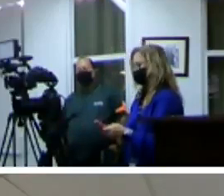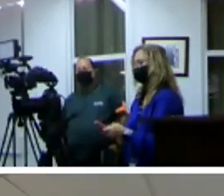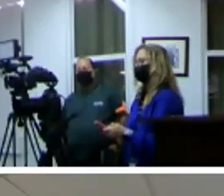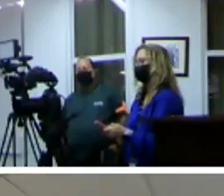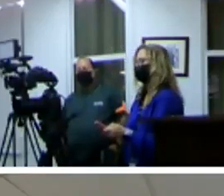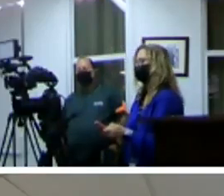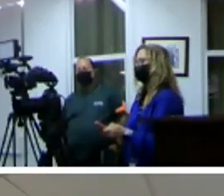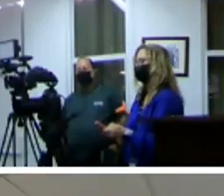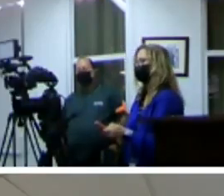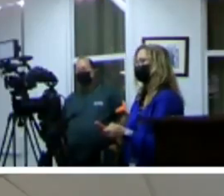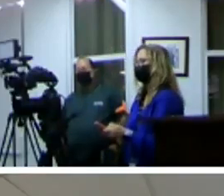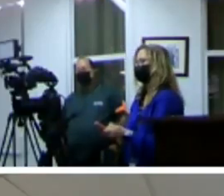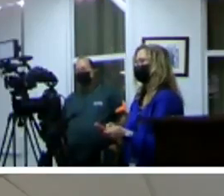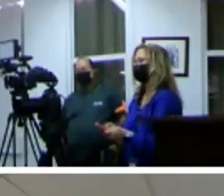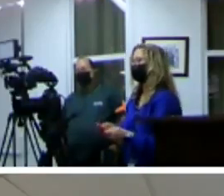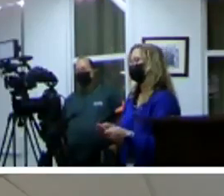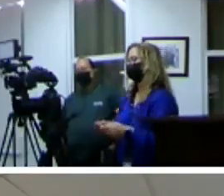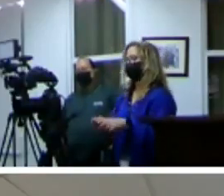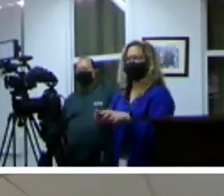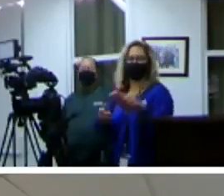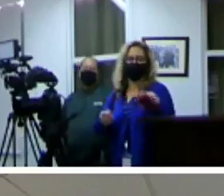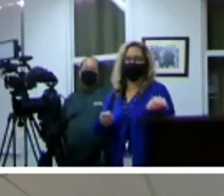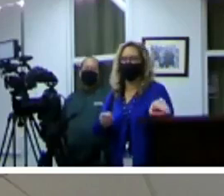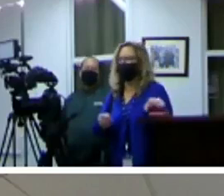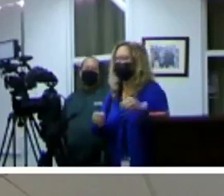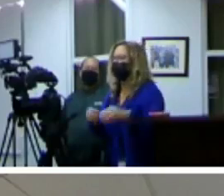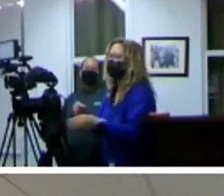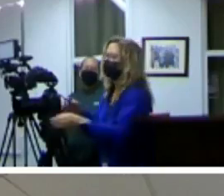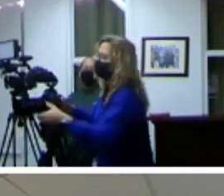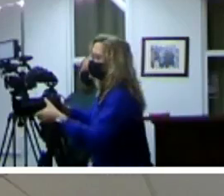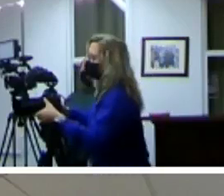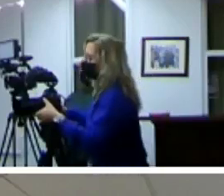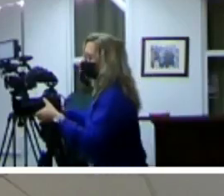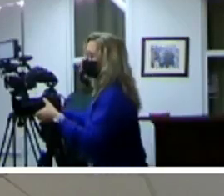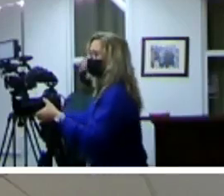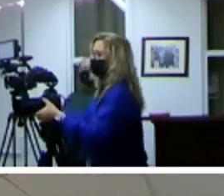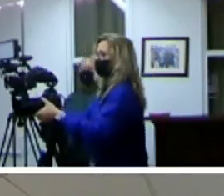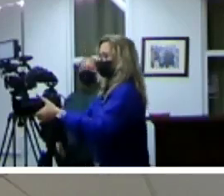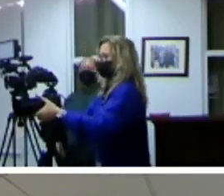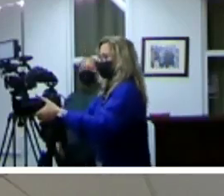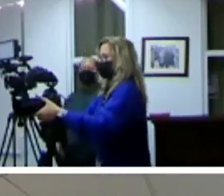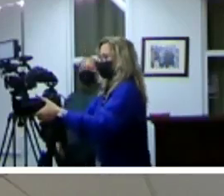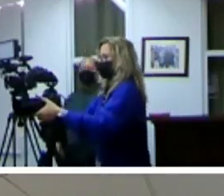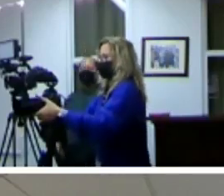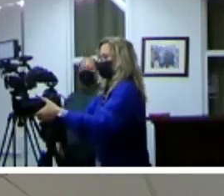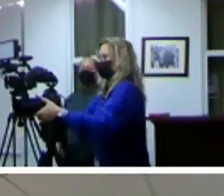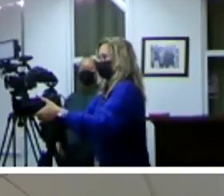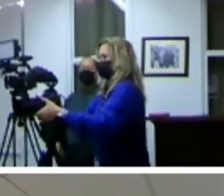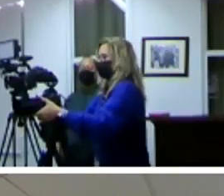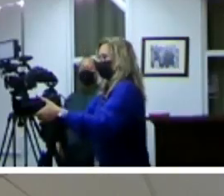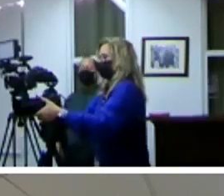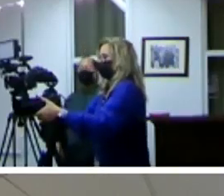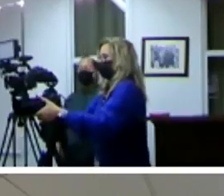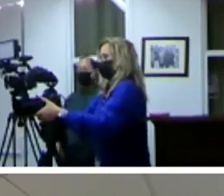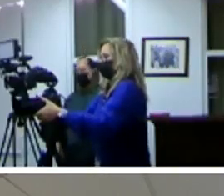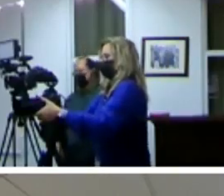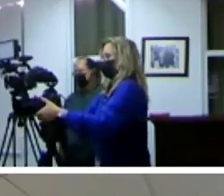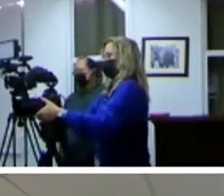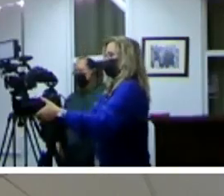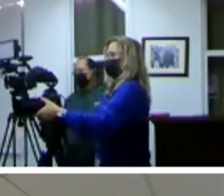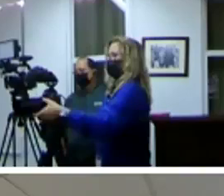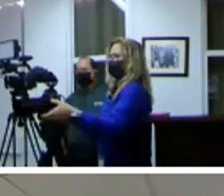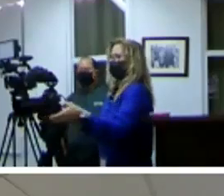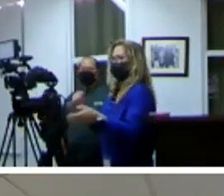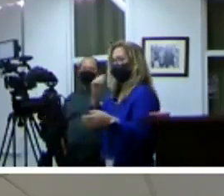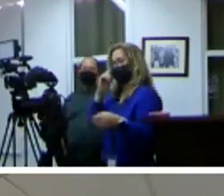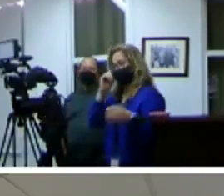suplir y podíamos... Explíquenos ese pico. La demanda de energía. ¿Cuánto? De 3.100 megavatios, que era